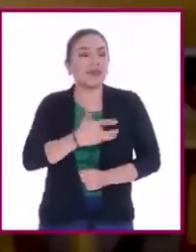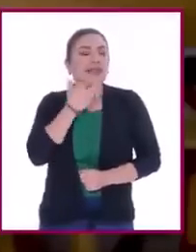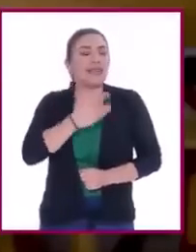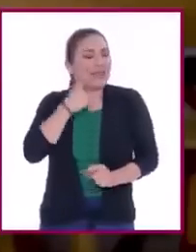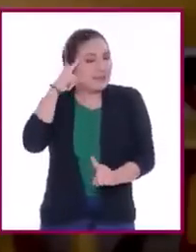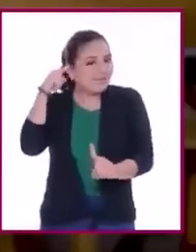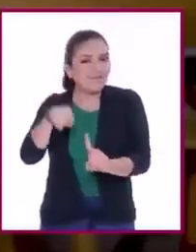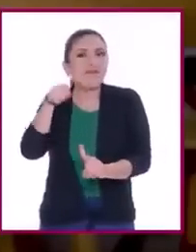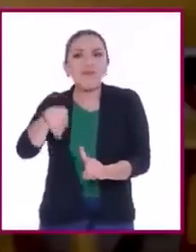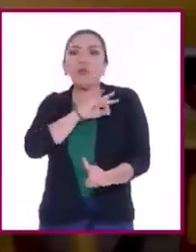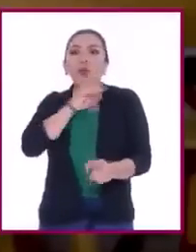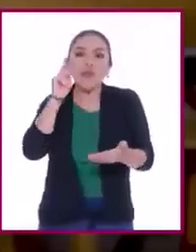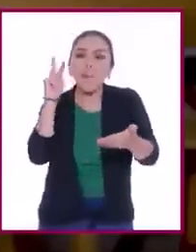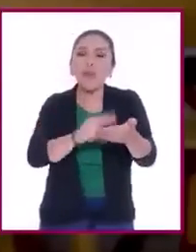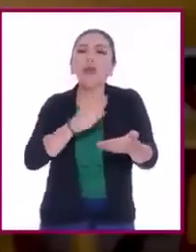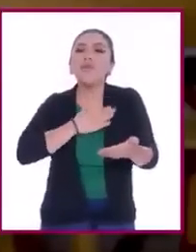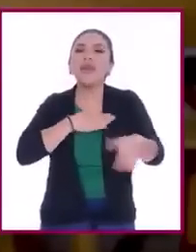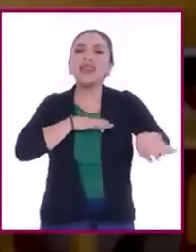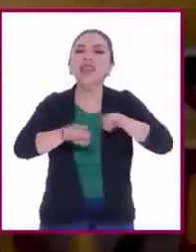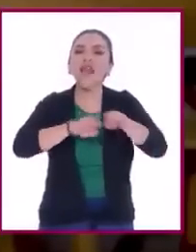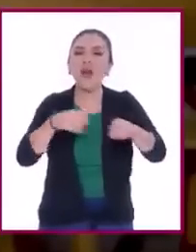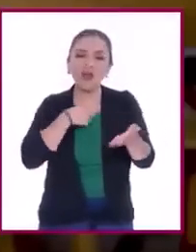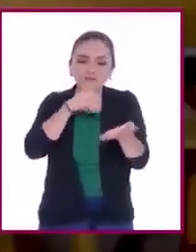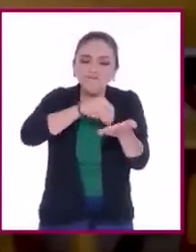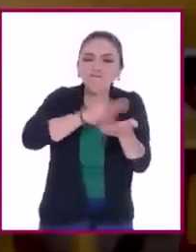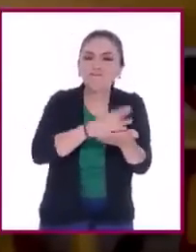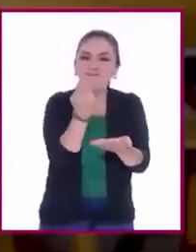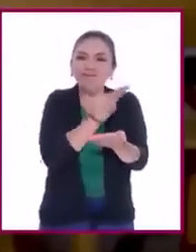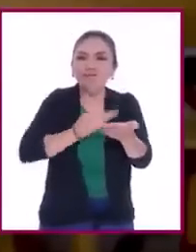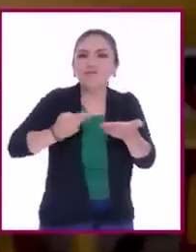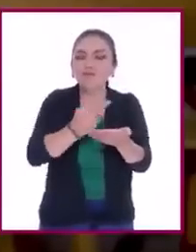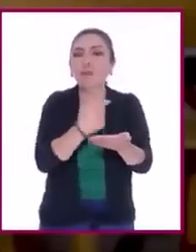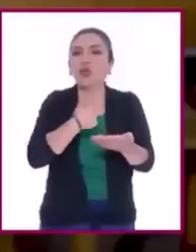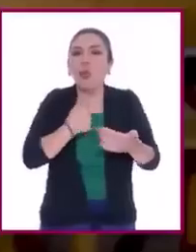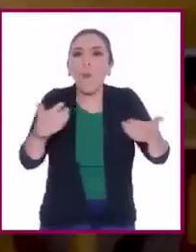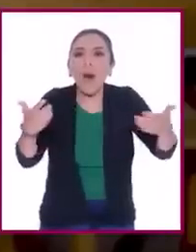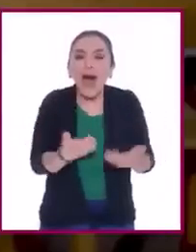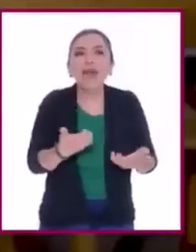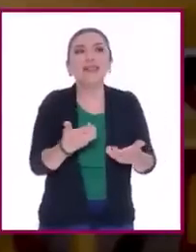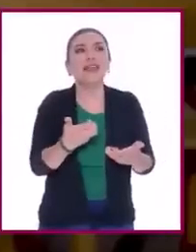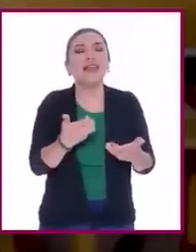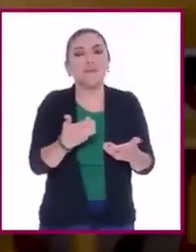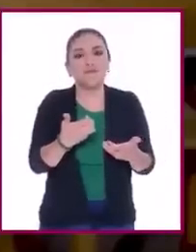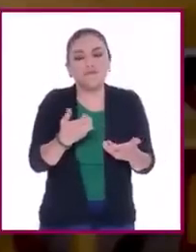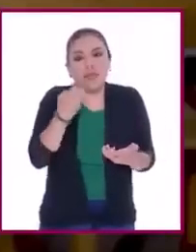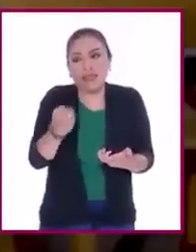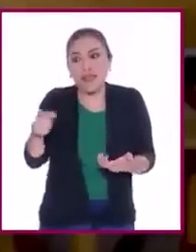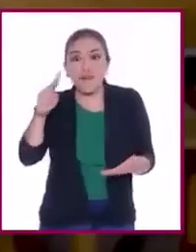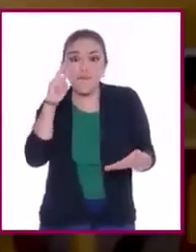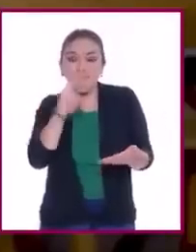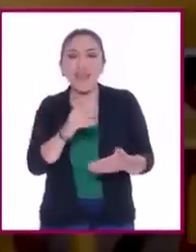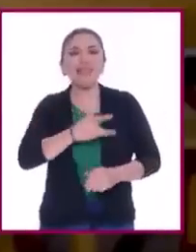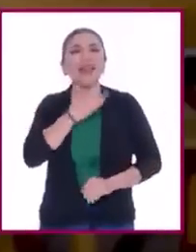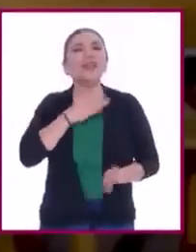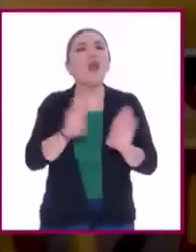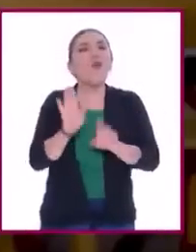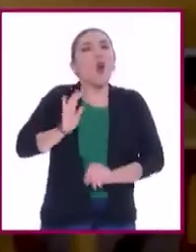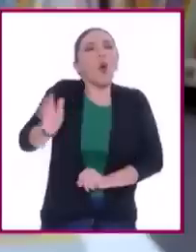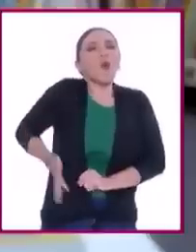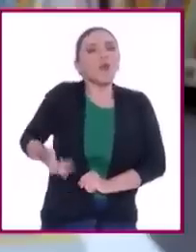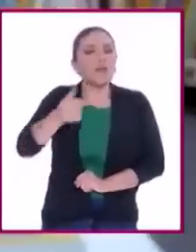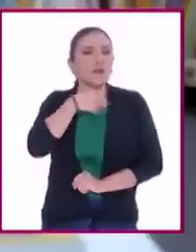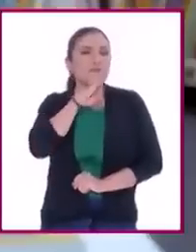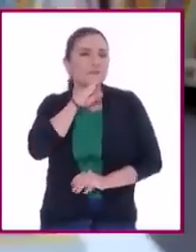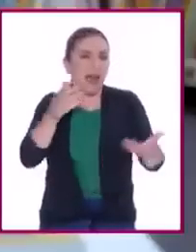motivo es que ella pueda ver lo que yo estoy plasmando lo que yo estoy lo que yo estoy haciendo y que se siente orgullosa de lo que yo